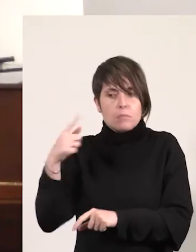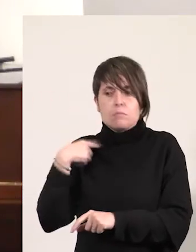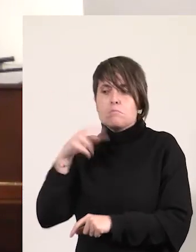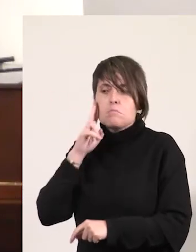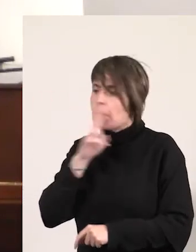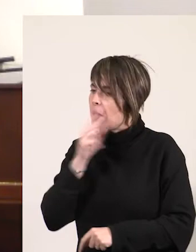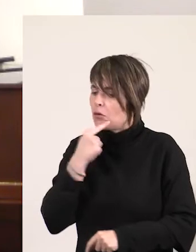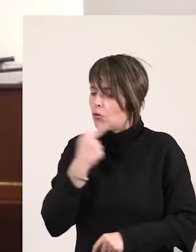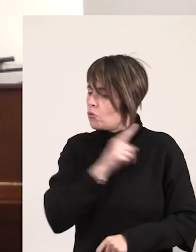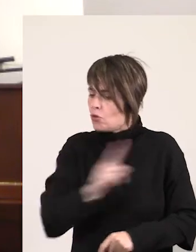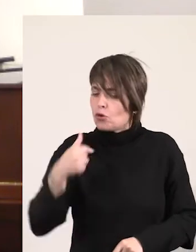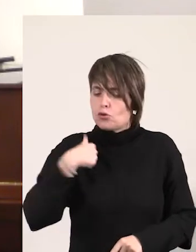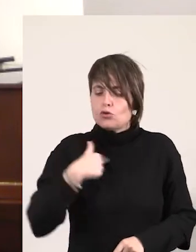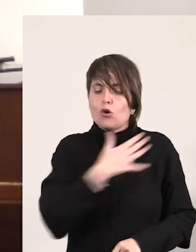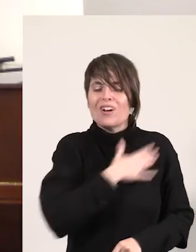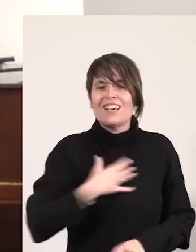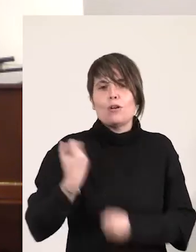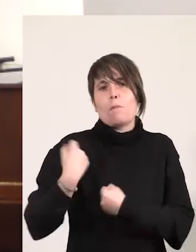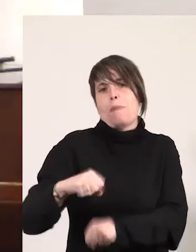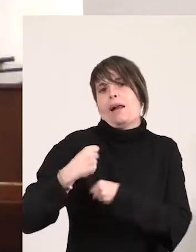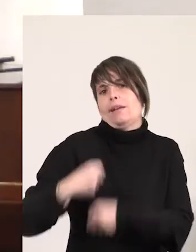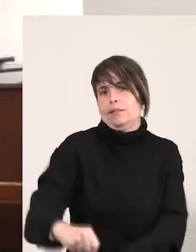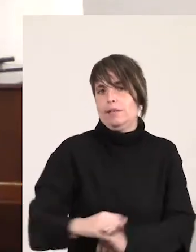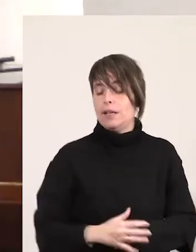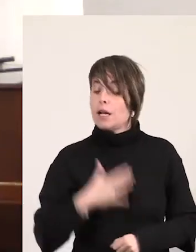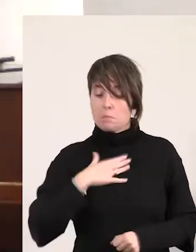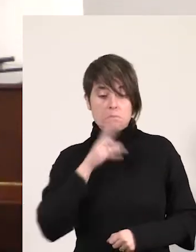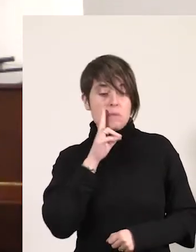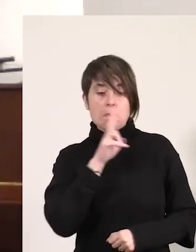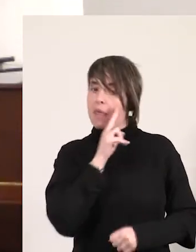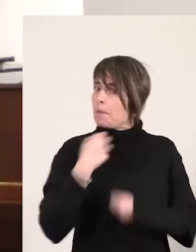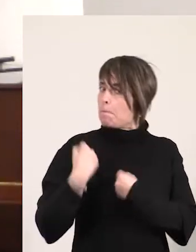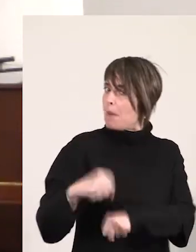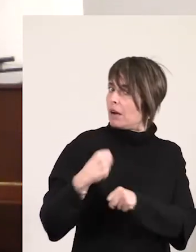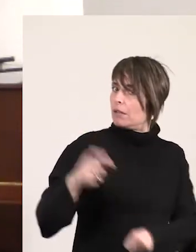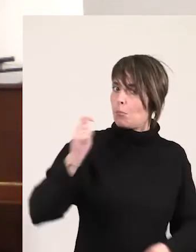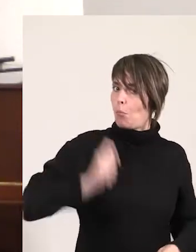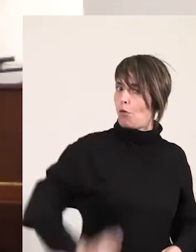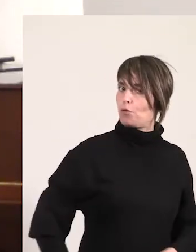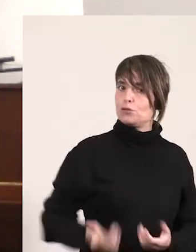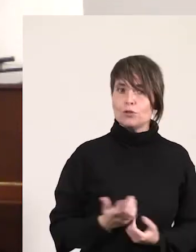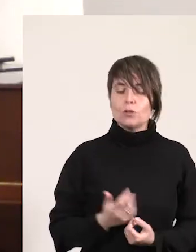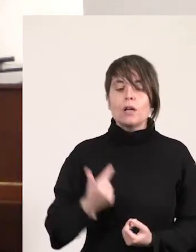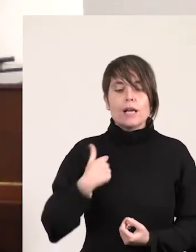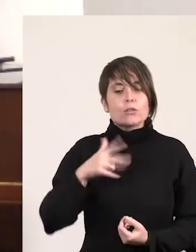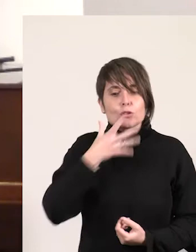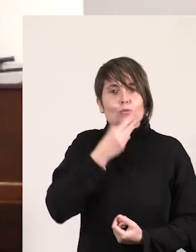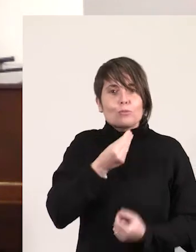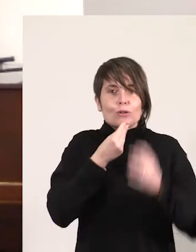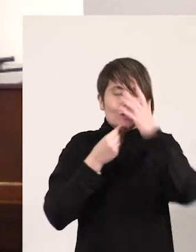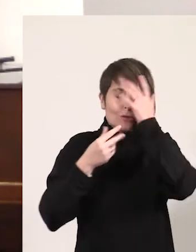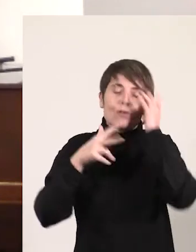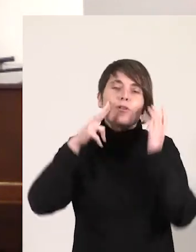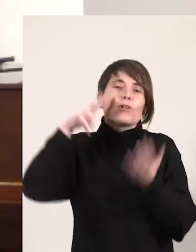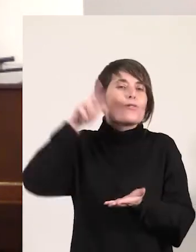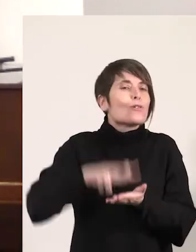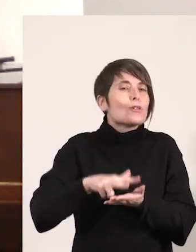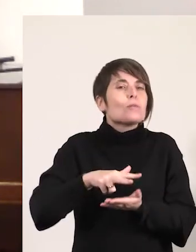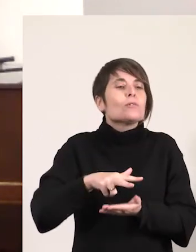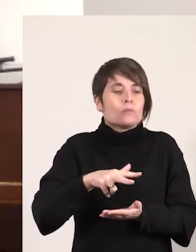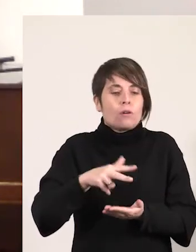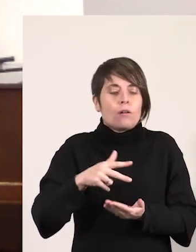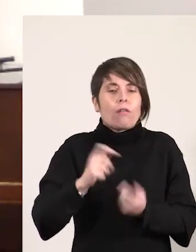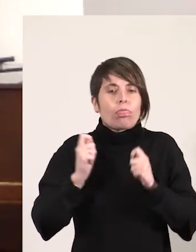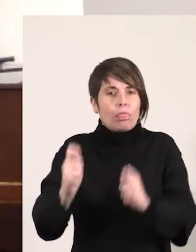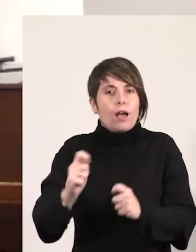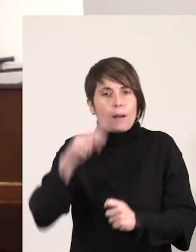que llegaban a Burela eran rederas y mi madre dijo, pues no, pues yo quiero ser barrendera. Y mi madre es barrendera, ¿no? Entonces, me parece también